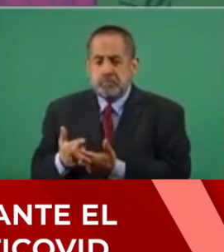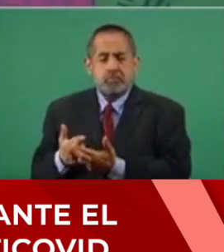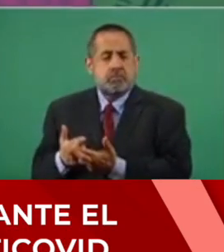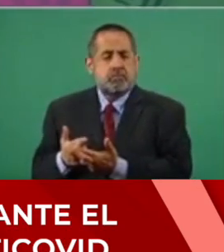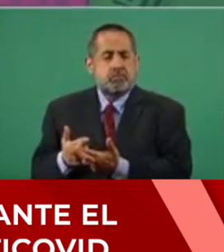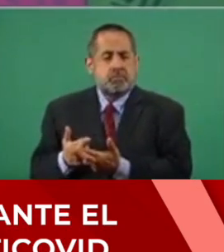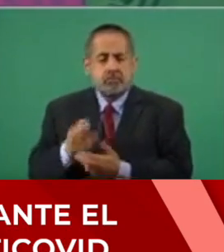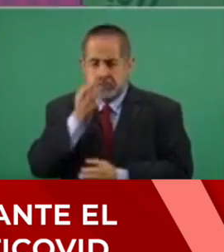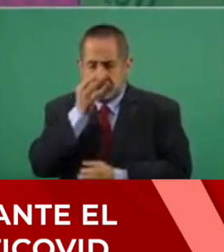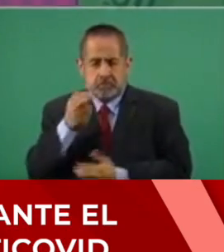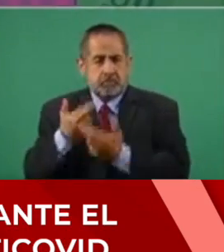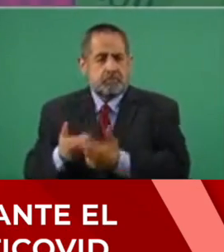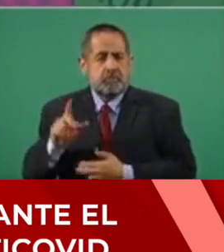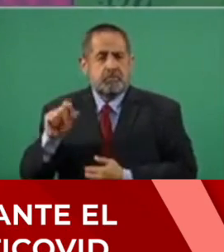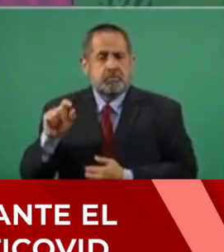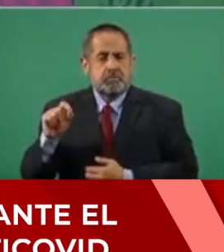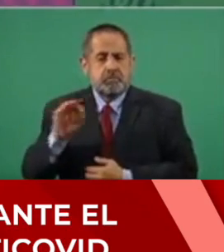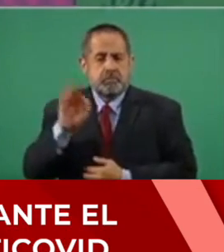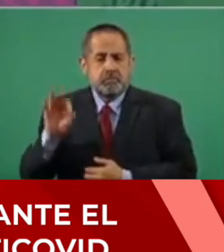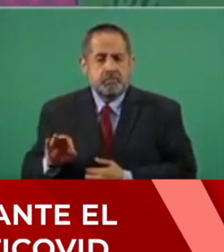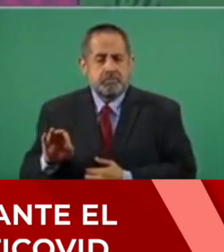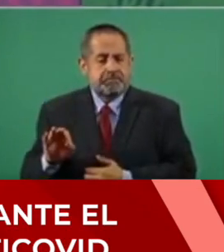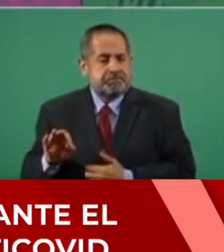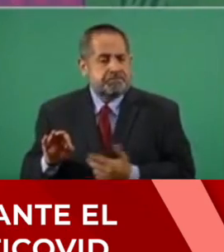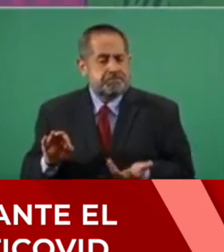tenemos el 20 por ciento